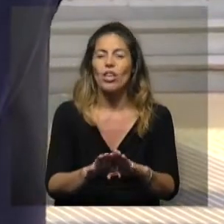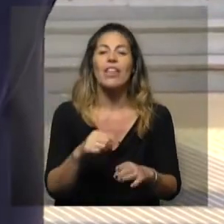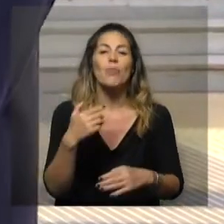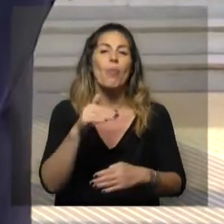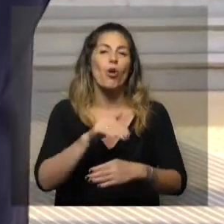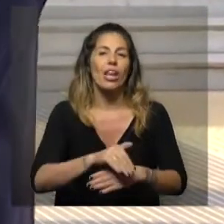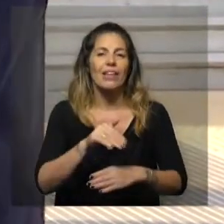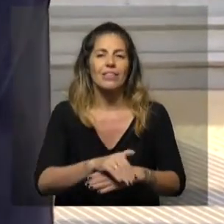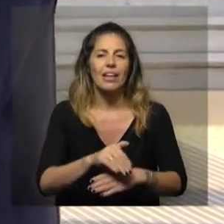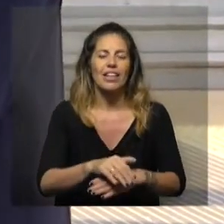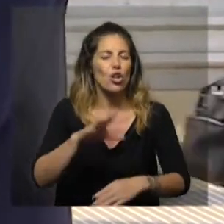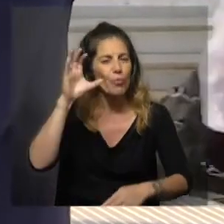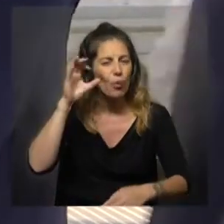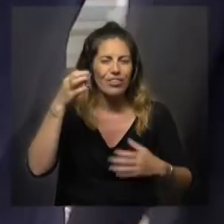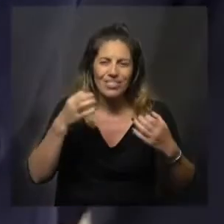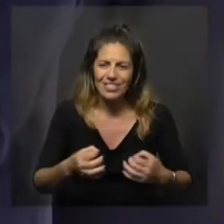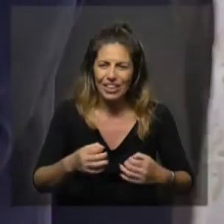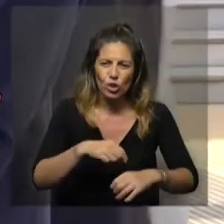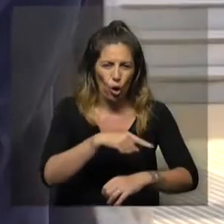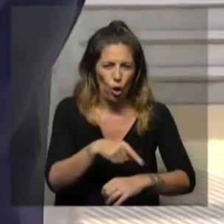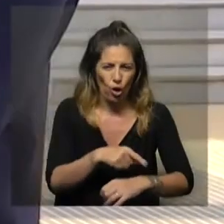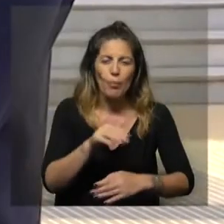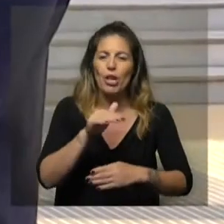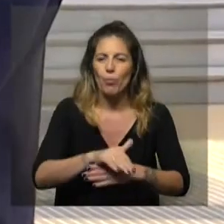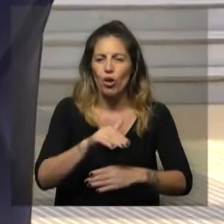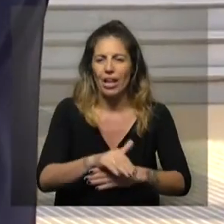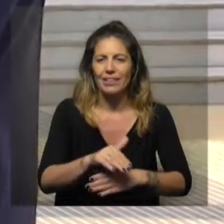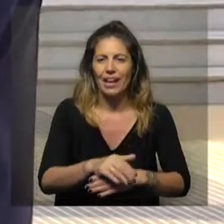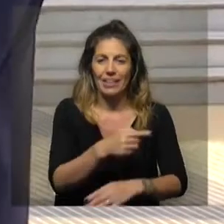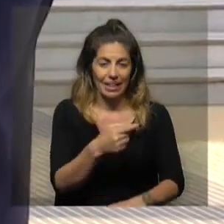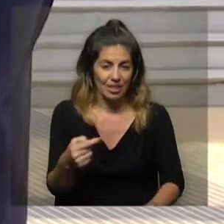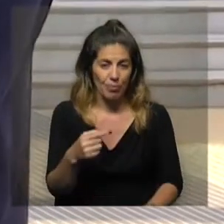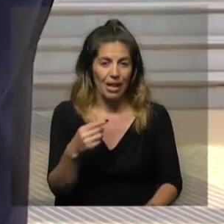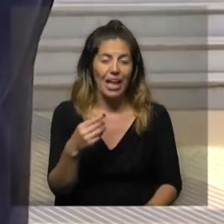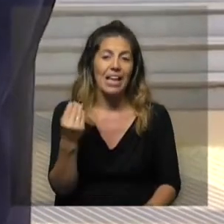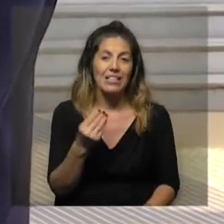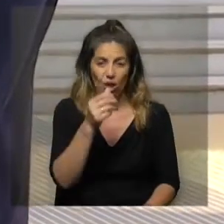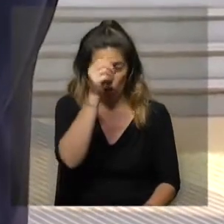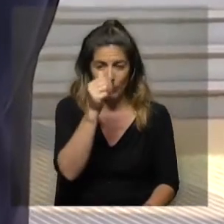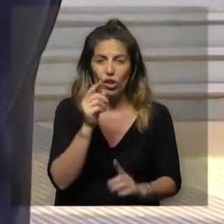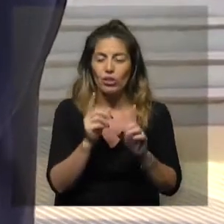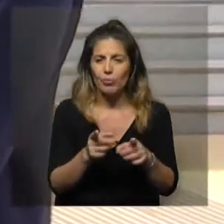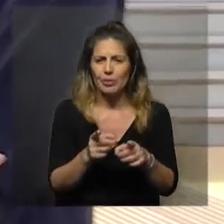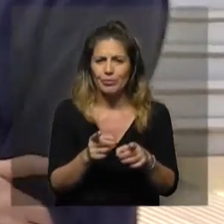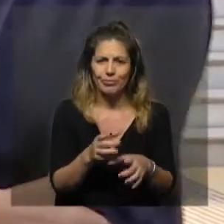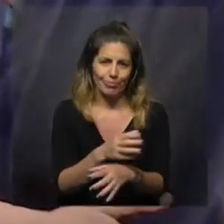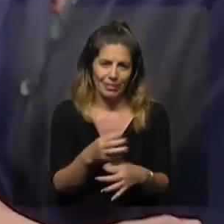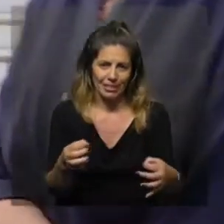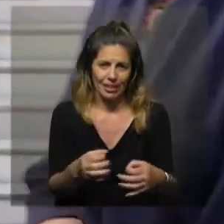tarde no me acuerdo exactamente de qué horas pero por la tarde entre semana y los fines de semana está excelente